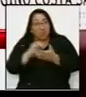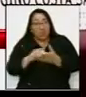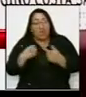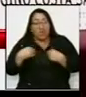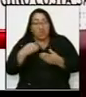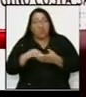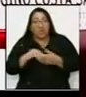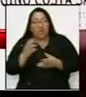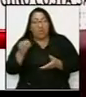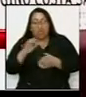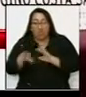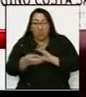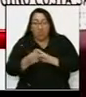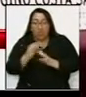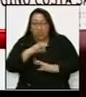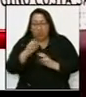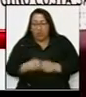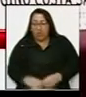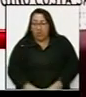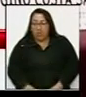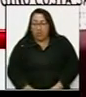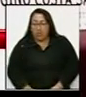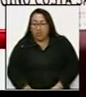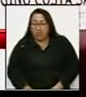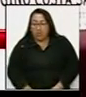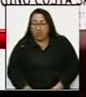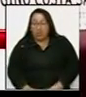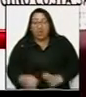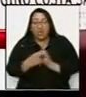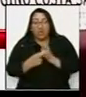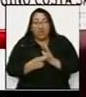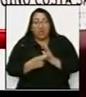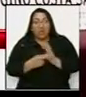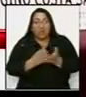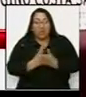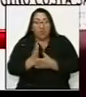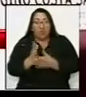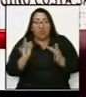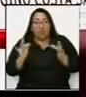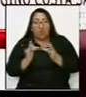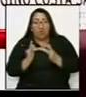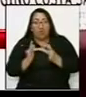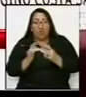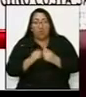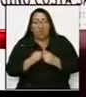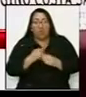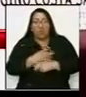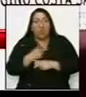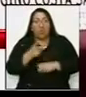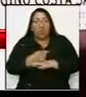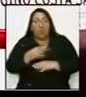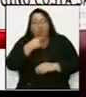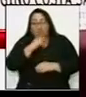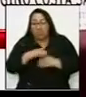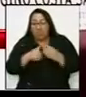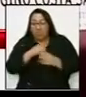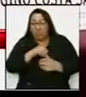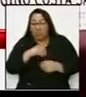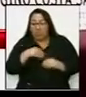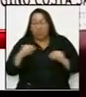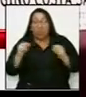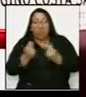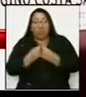deberían reincorporarse al proyecto. La resolución judicial firme por hechos vinculados a violencia contra las mujeres o los integrantes del